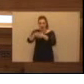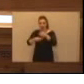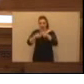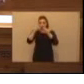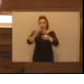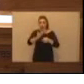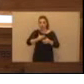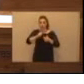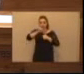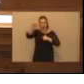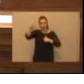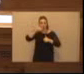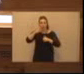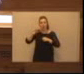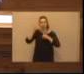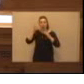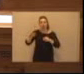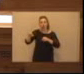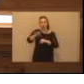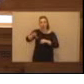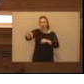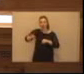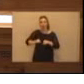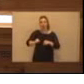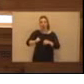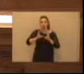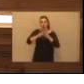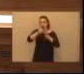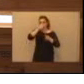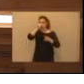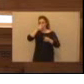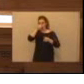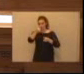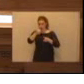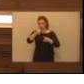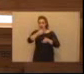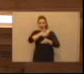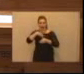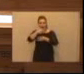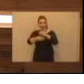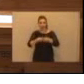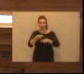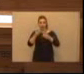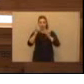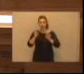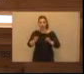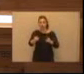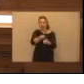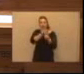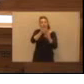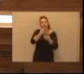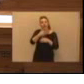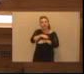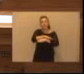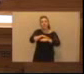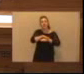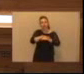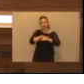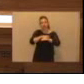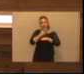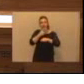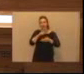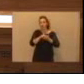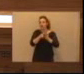momentos, por cierto, gobernado por socialistas, y con los mismos argumentos que yo les acabo de dar, despacha al Ministerio diciendo que esa solución no es viable.